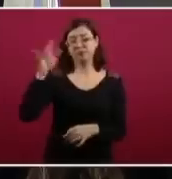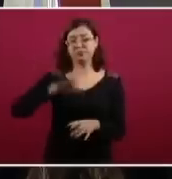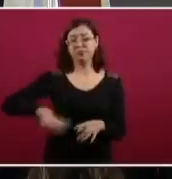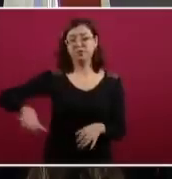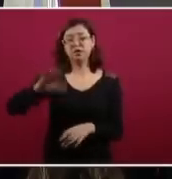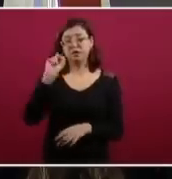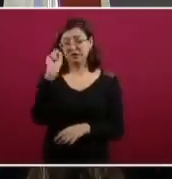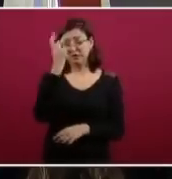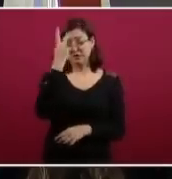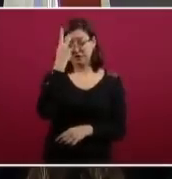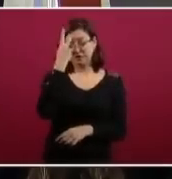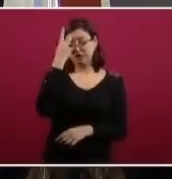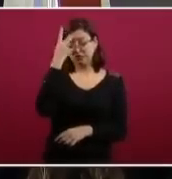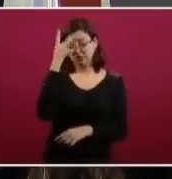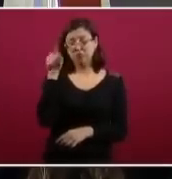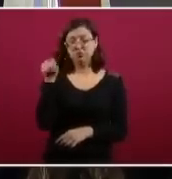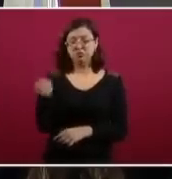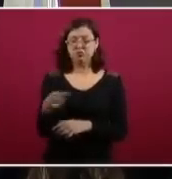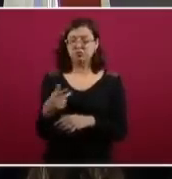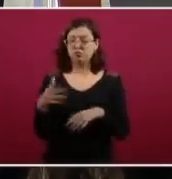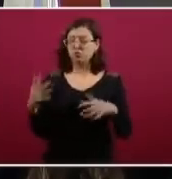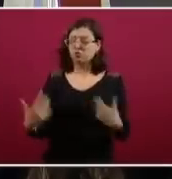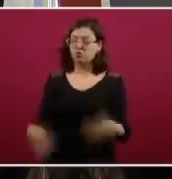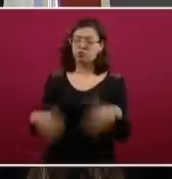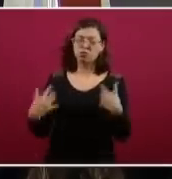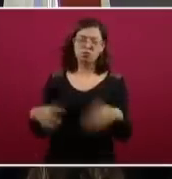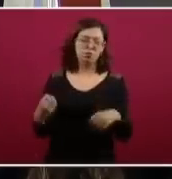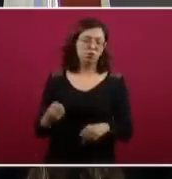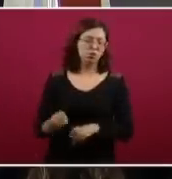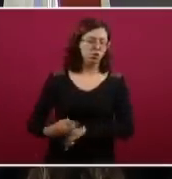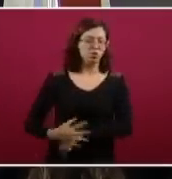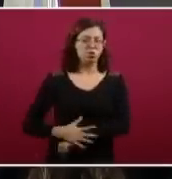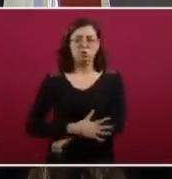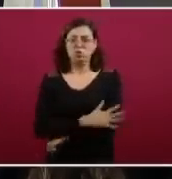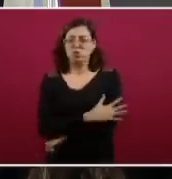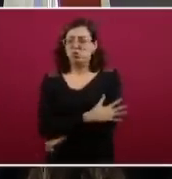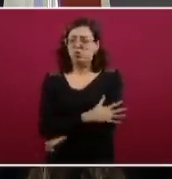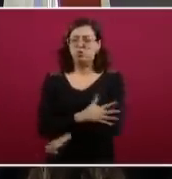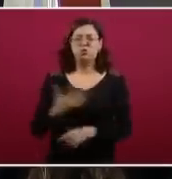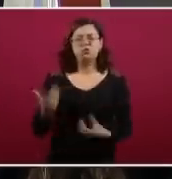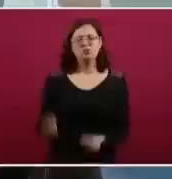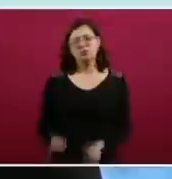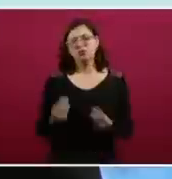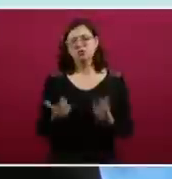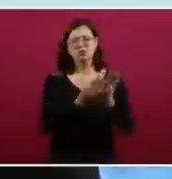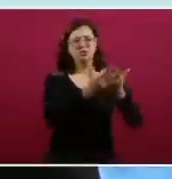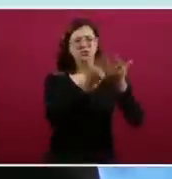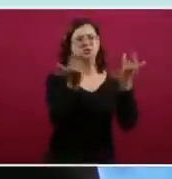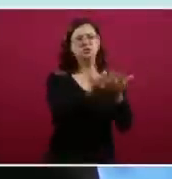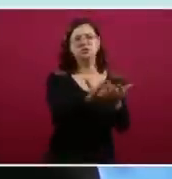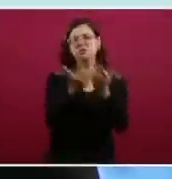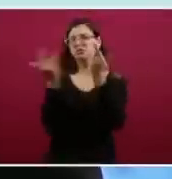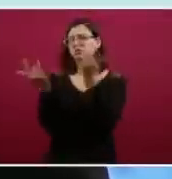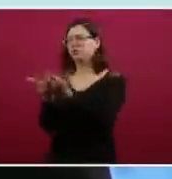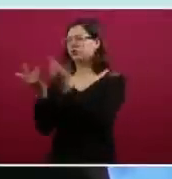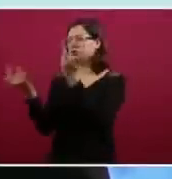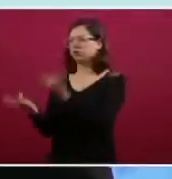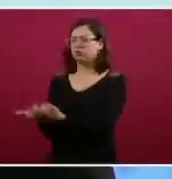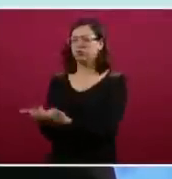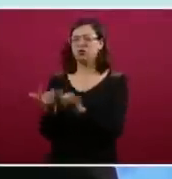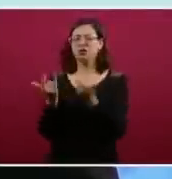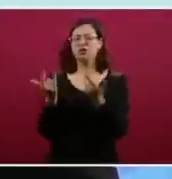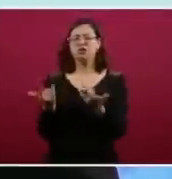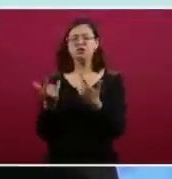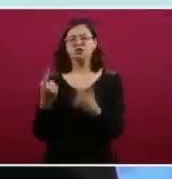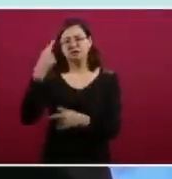de San Luis Potosí que nos marcó a todas. Una historia entre miles que nos regalaron las mujeres de México, historias